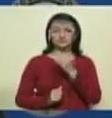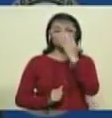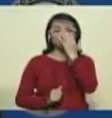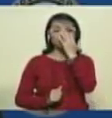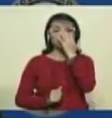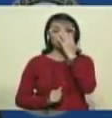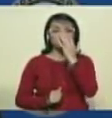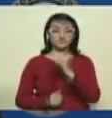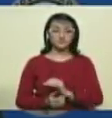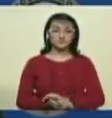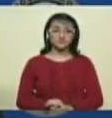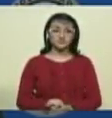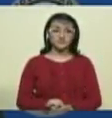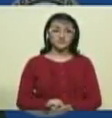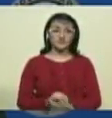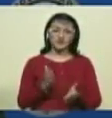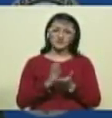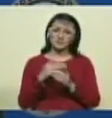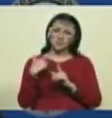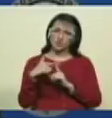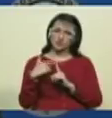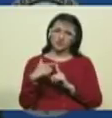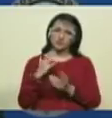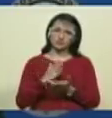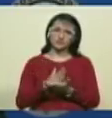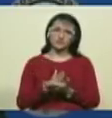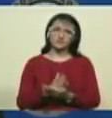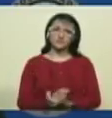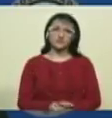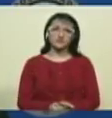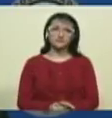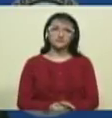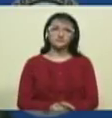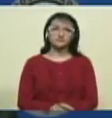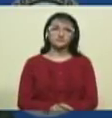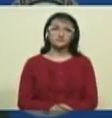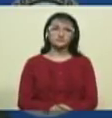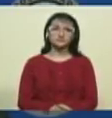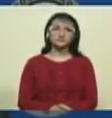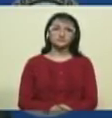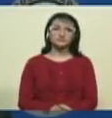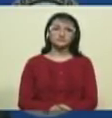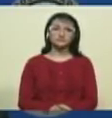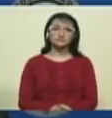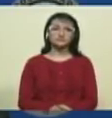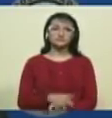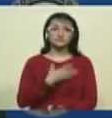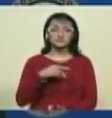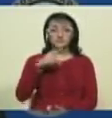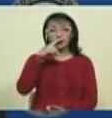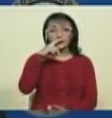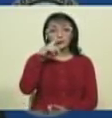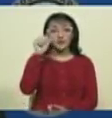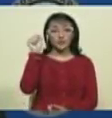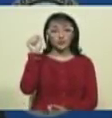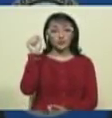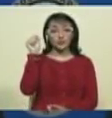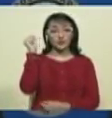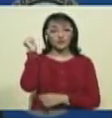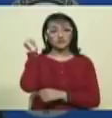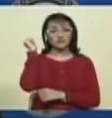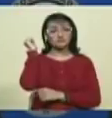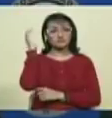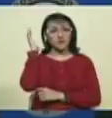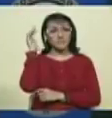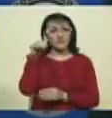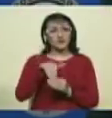siempre con una posición positiva. Efectivamente, fíjense, el presidente Nicolás Maduro a lo largo de la campaña electoral, yo no